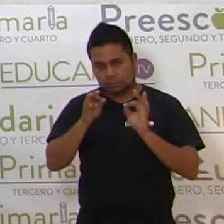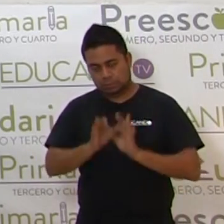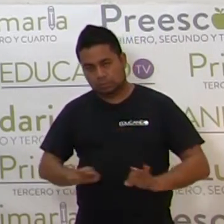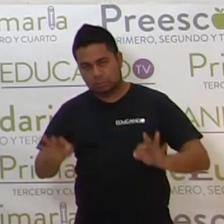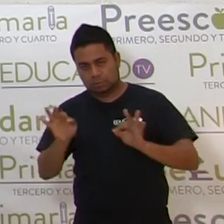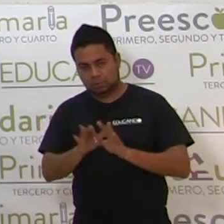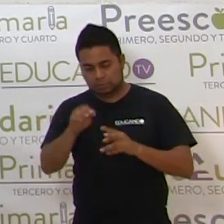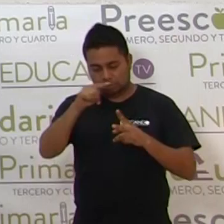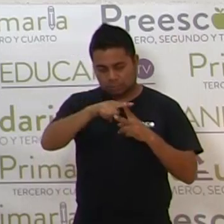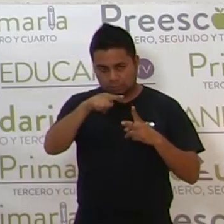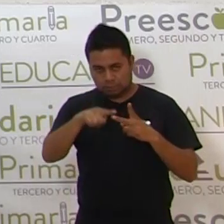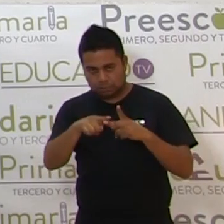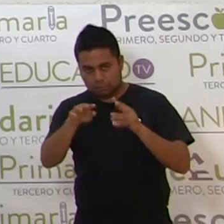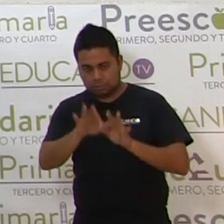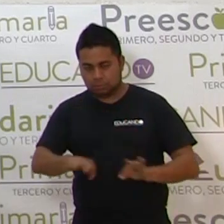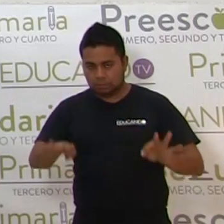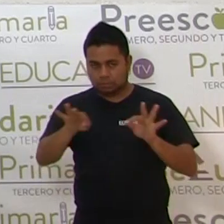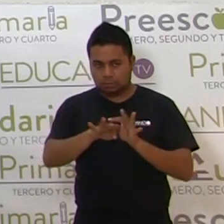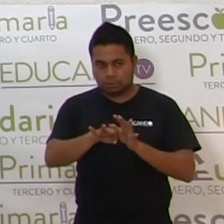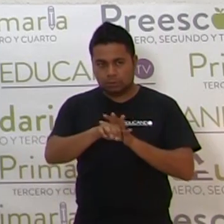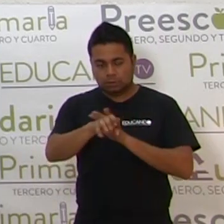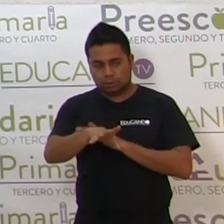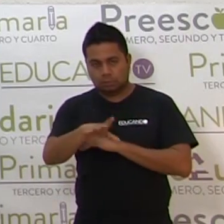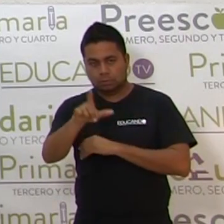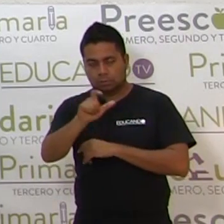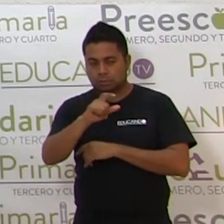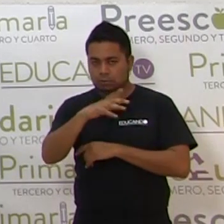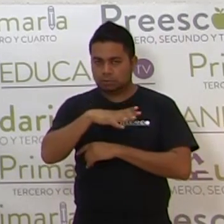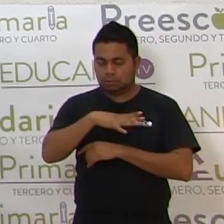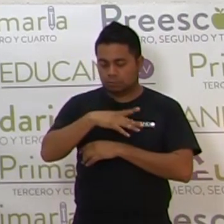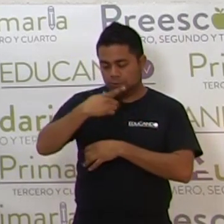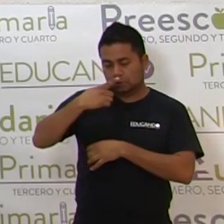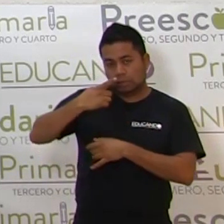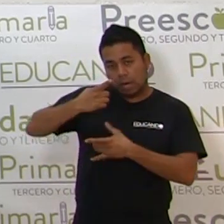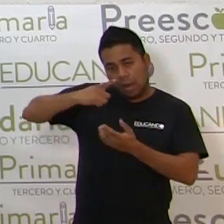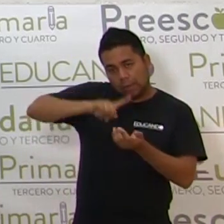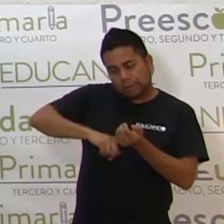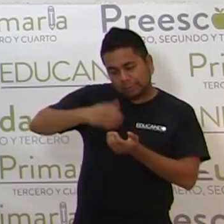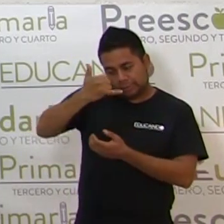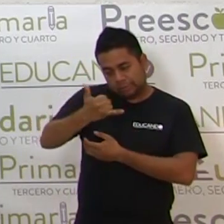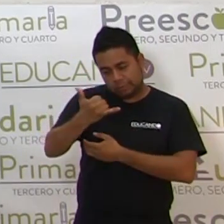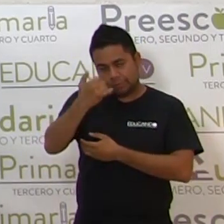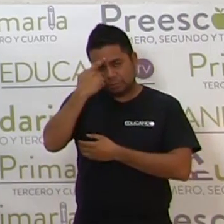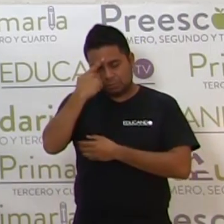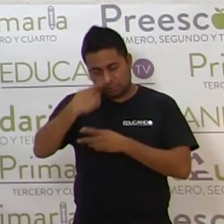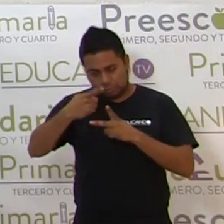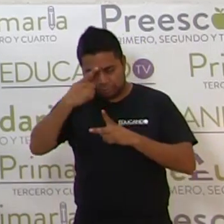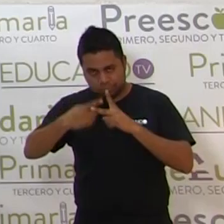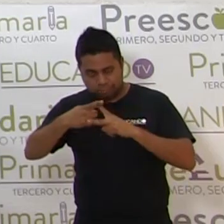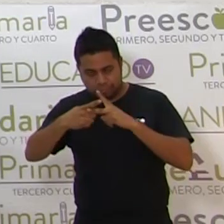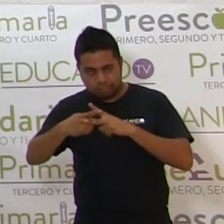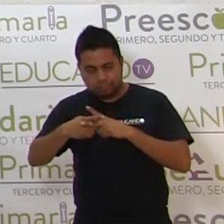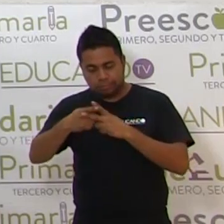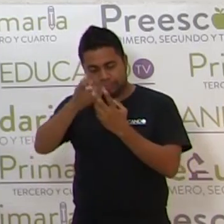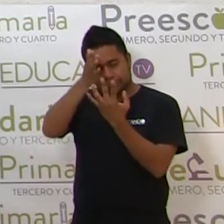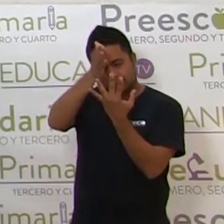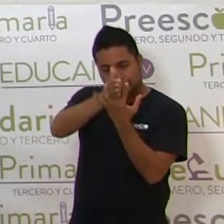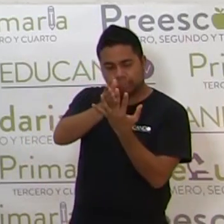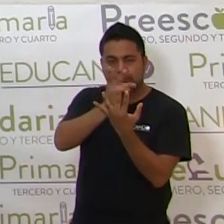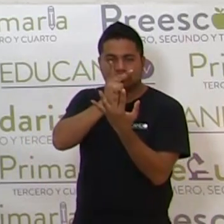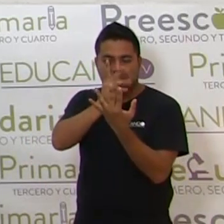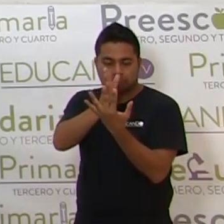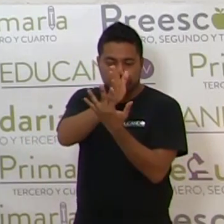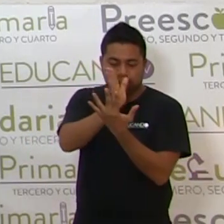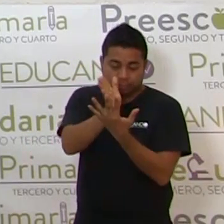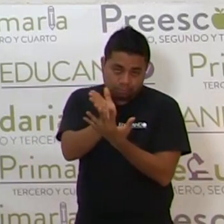importantes. Primero, cuando tenemos la Y dentro del conteo de sílabas entre dos palabras,